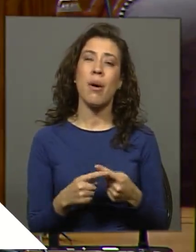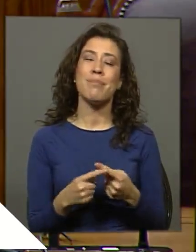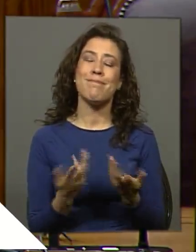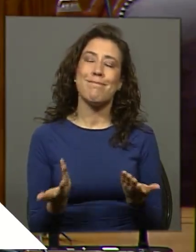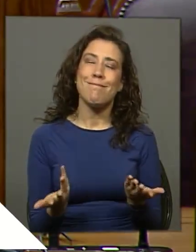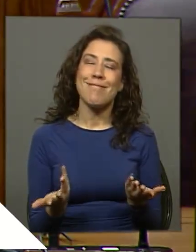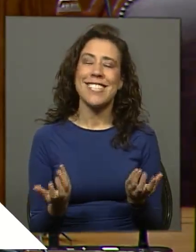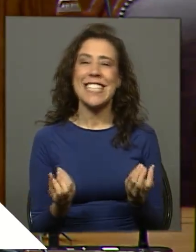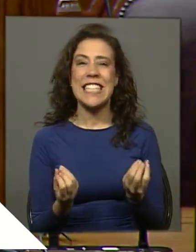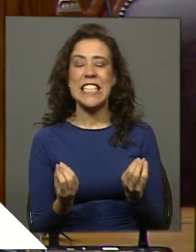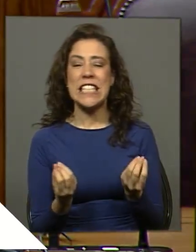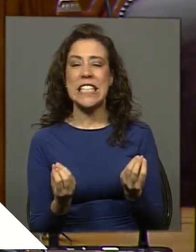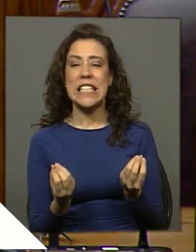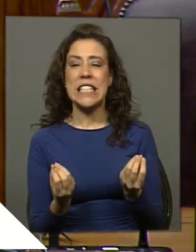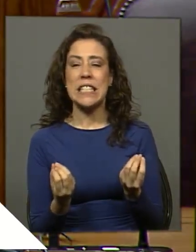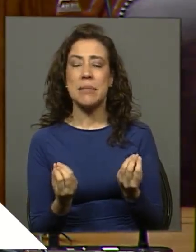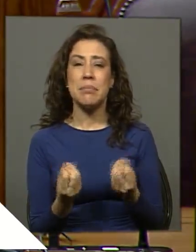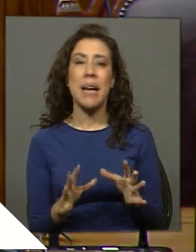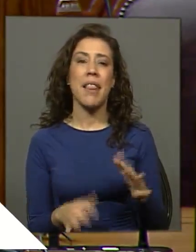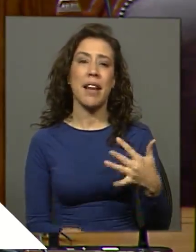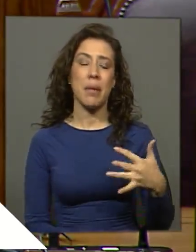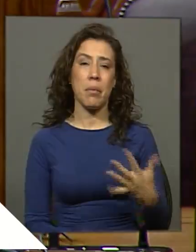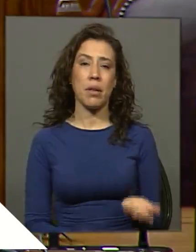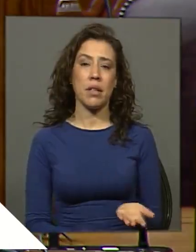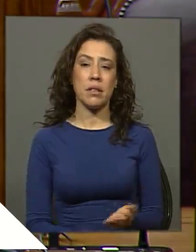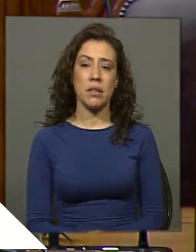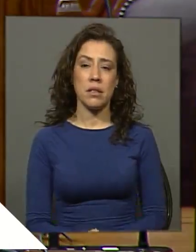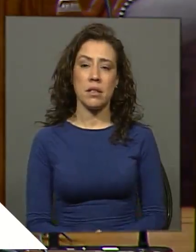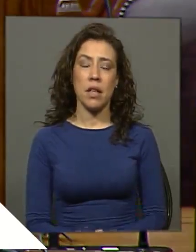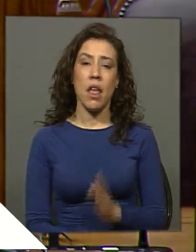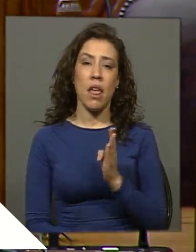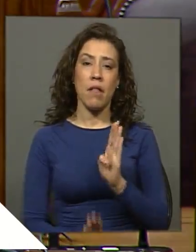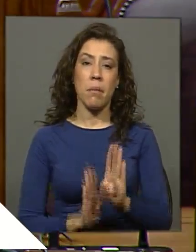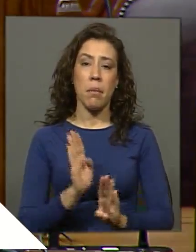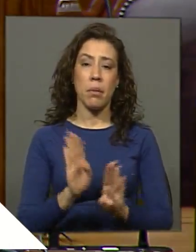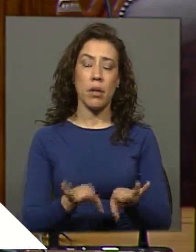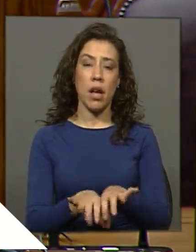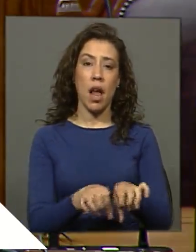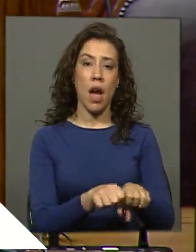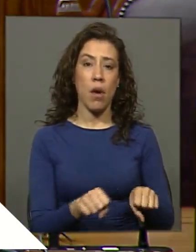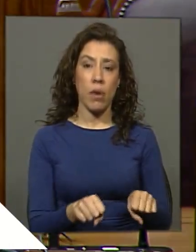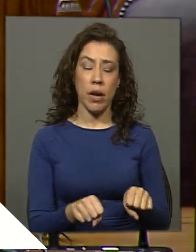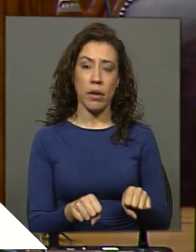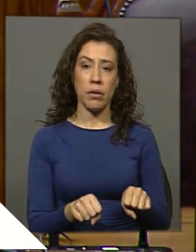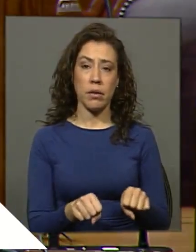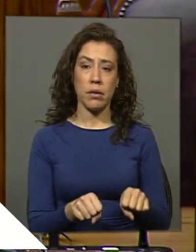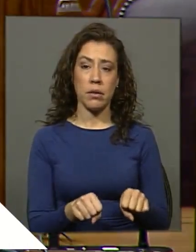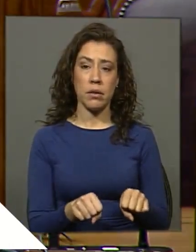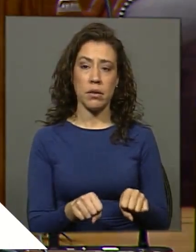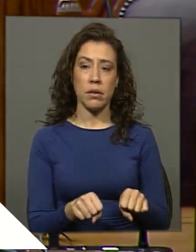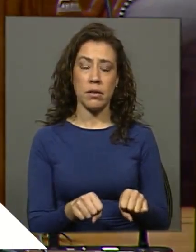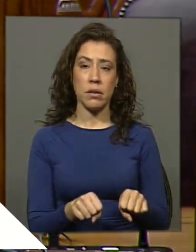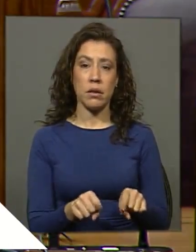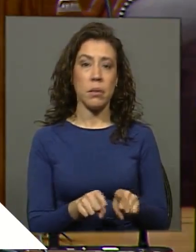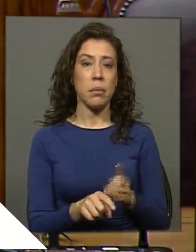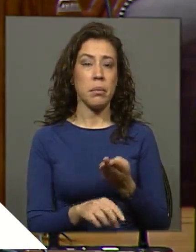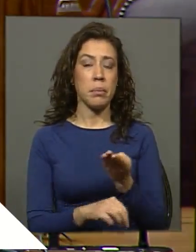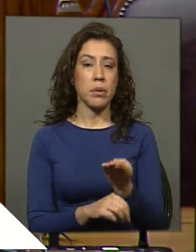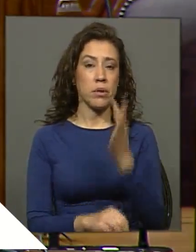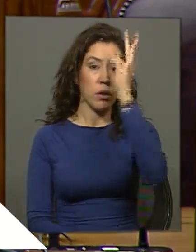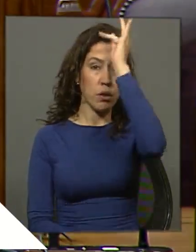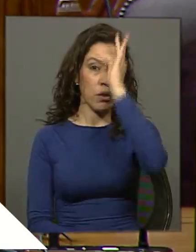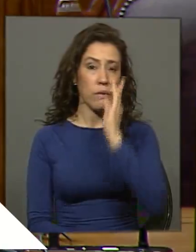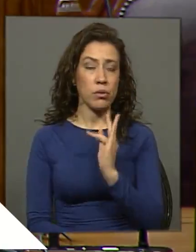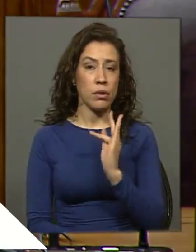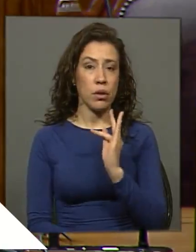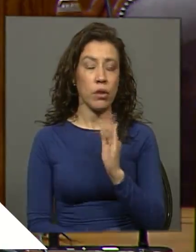algo de importancia y tenemos que proteger estos acuerdos amplios pero a petición de los funcionarios fue